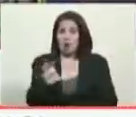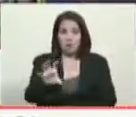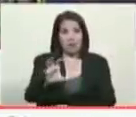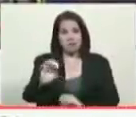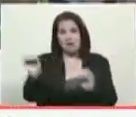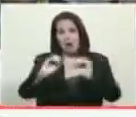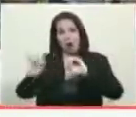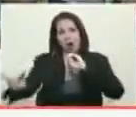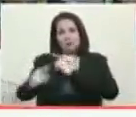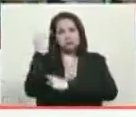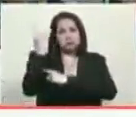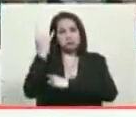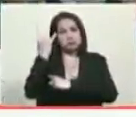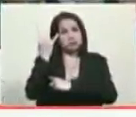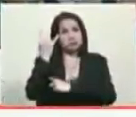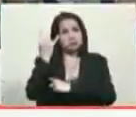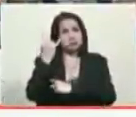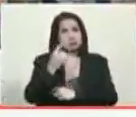estamos contra la patria.